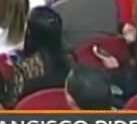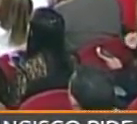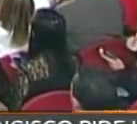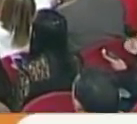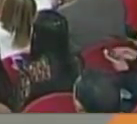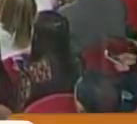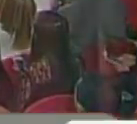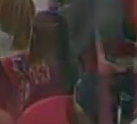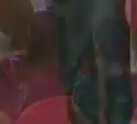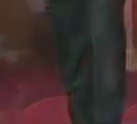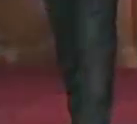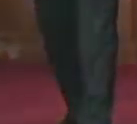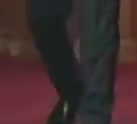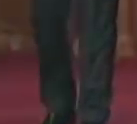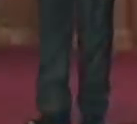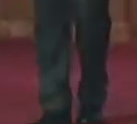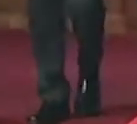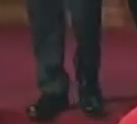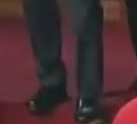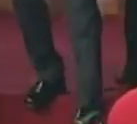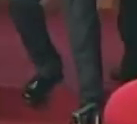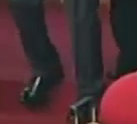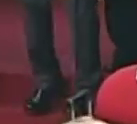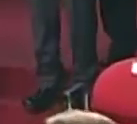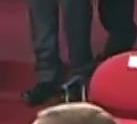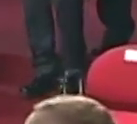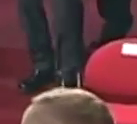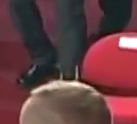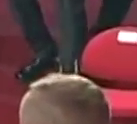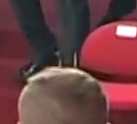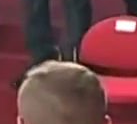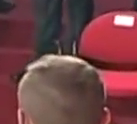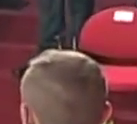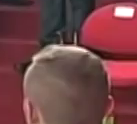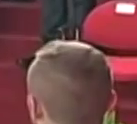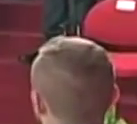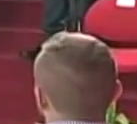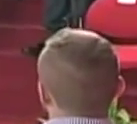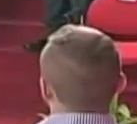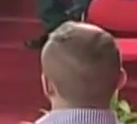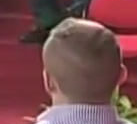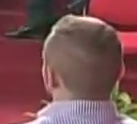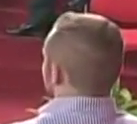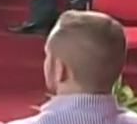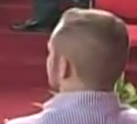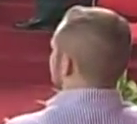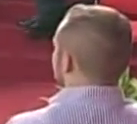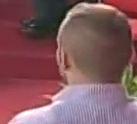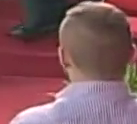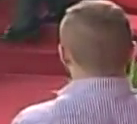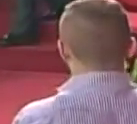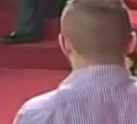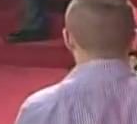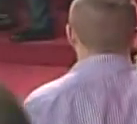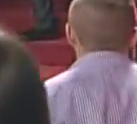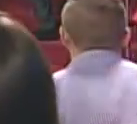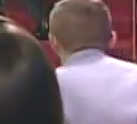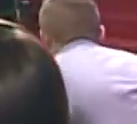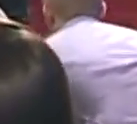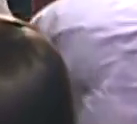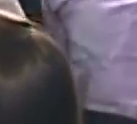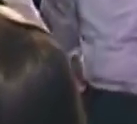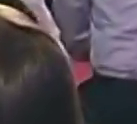En el Salón Ayacucho del Palacio de Miraflores, el ciudadano Nicolás Maduro Moros, presidente constitucional de la República Bolivariana